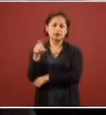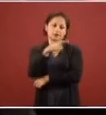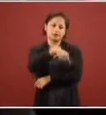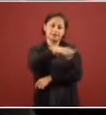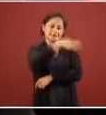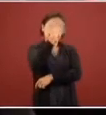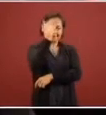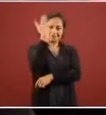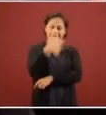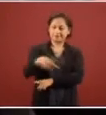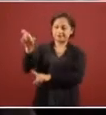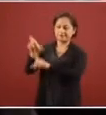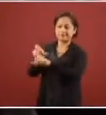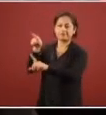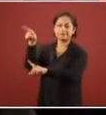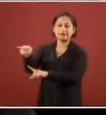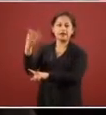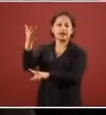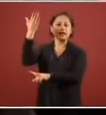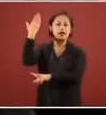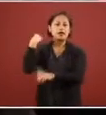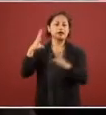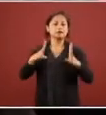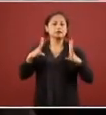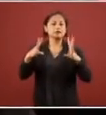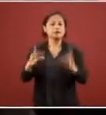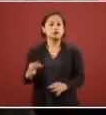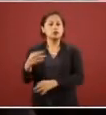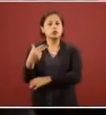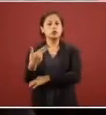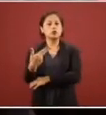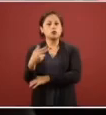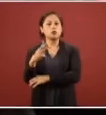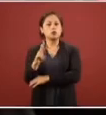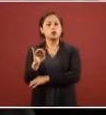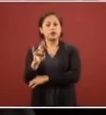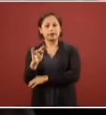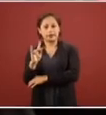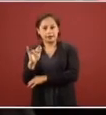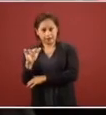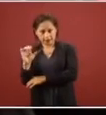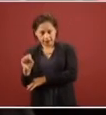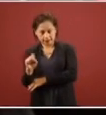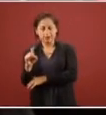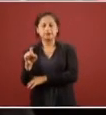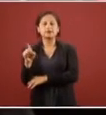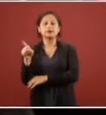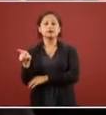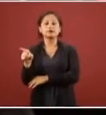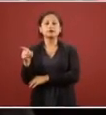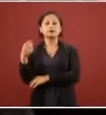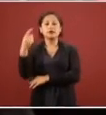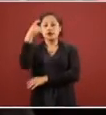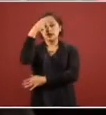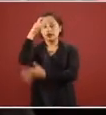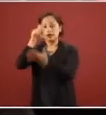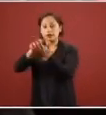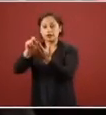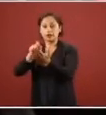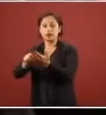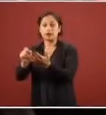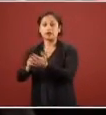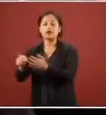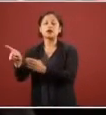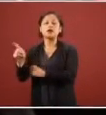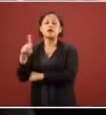Wikileaks. Precisamente él, aquí traigo uno de los libros, de recopilación de Pedro Miguel,